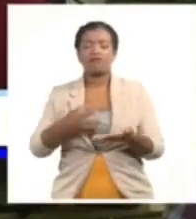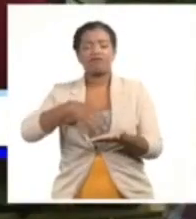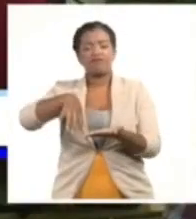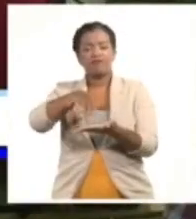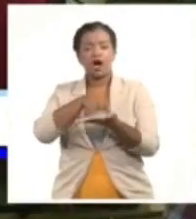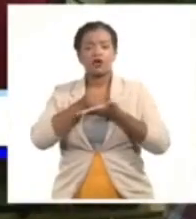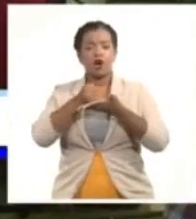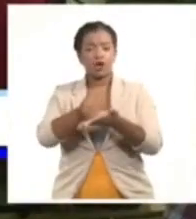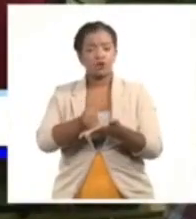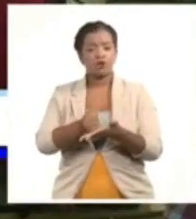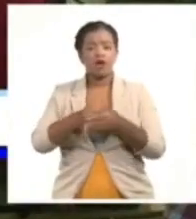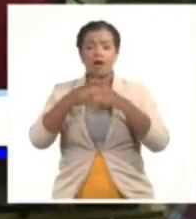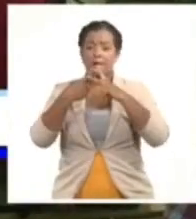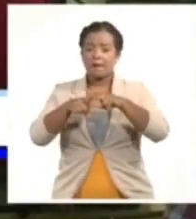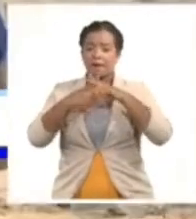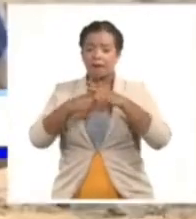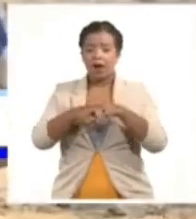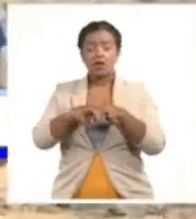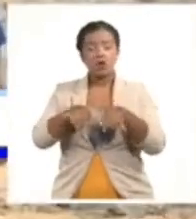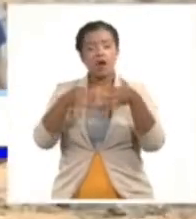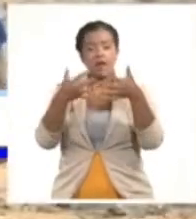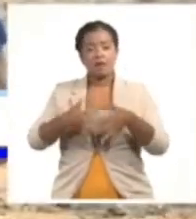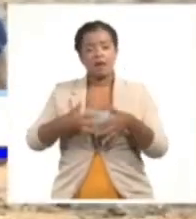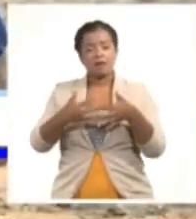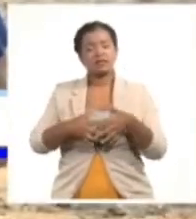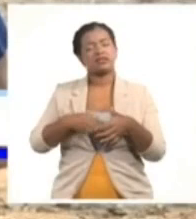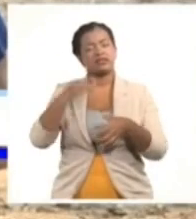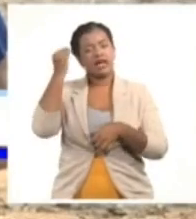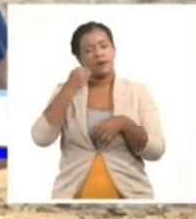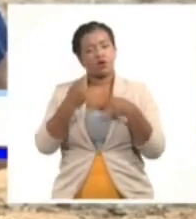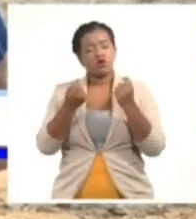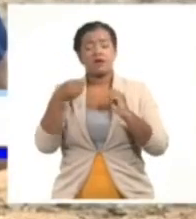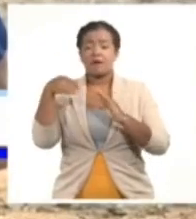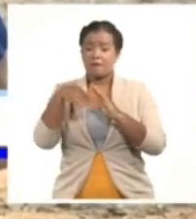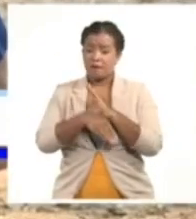la producción para superar la actual situación de la economía